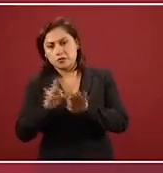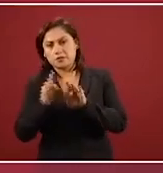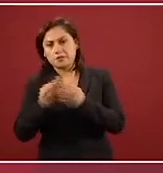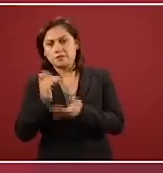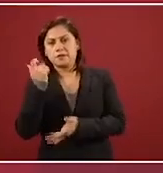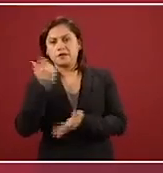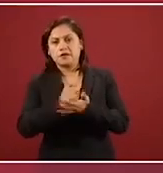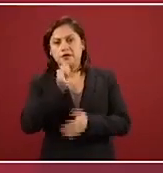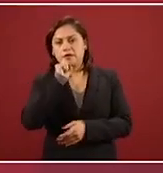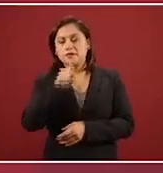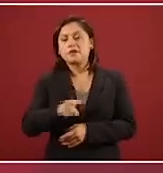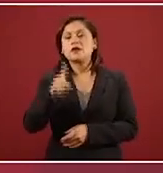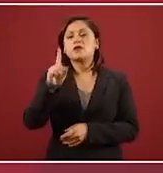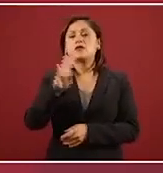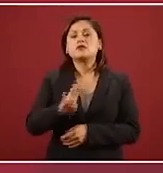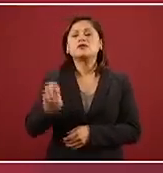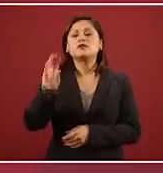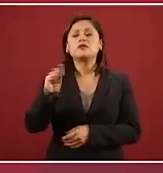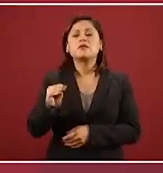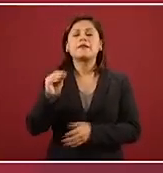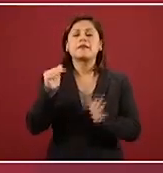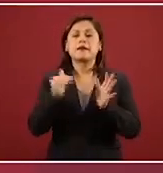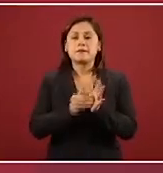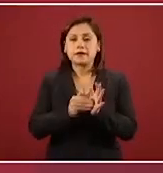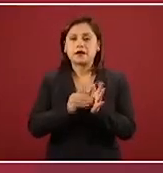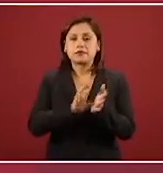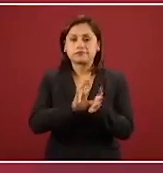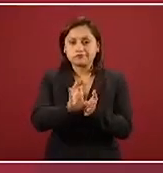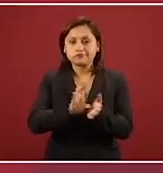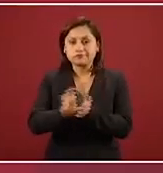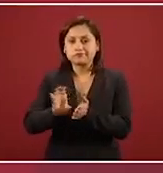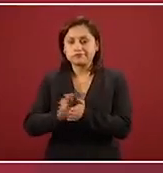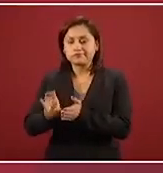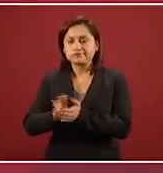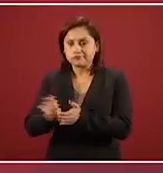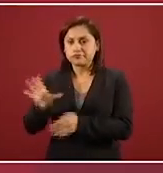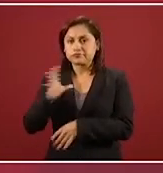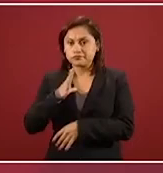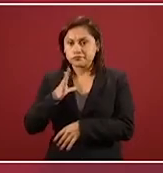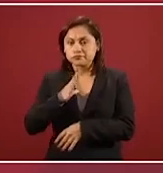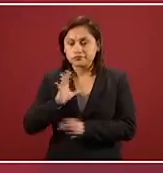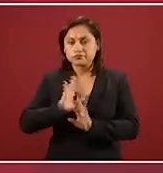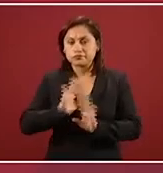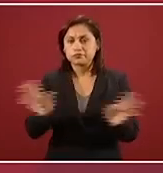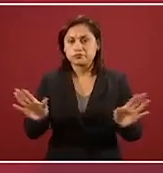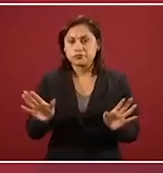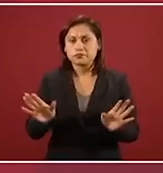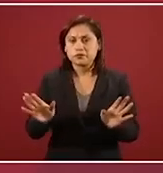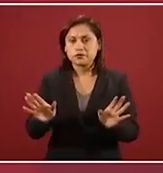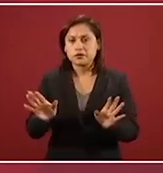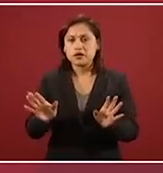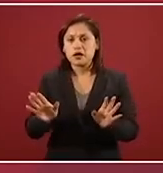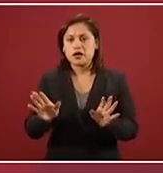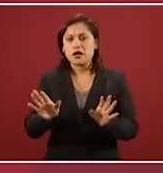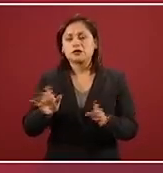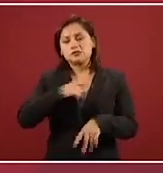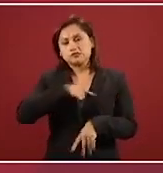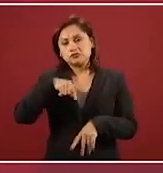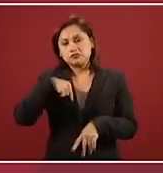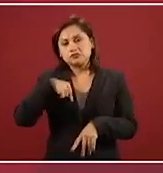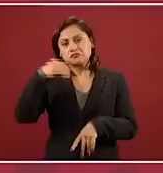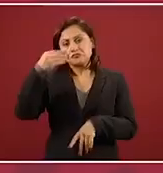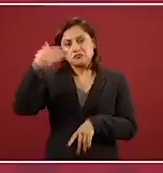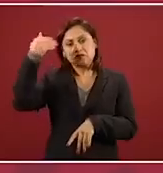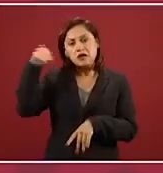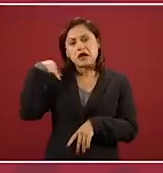colocado 490 mil créditos, que eso es, vamos exactamente igual a la proyección que se había planteado